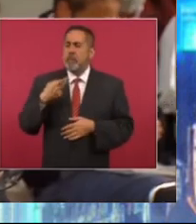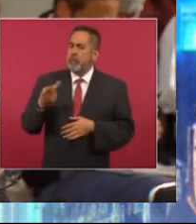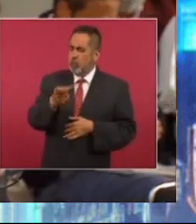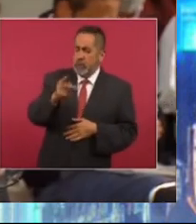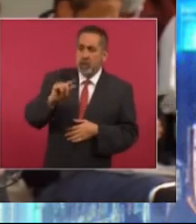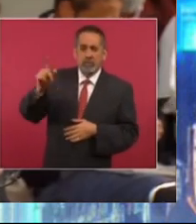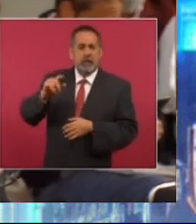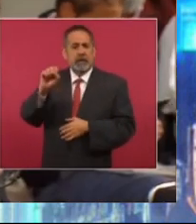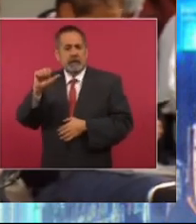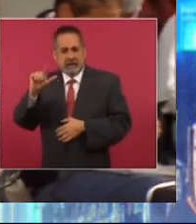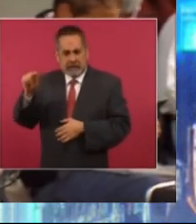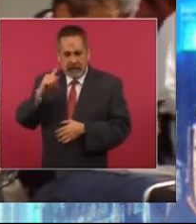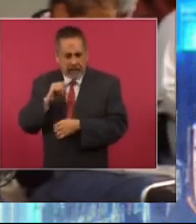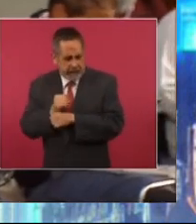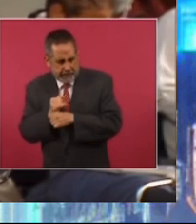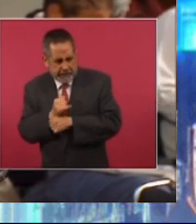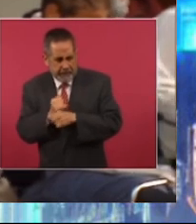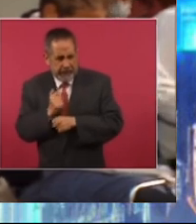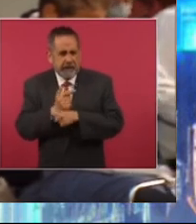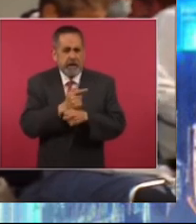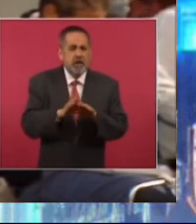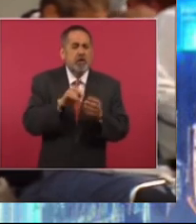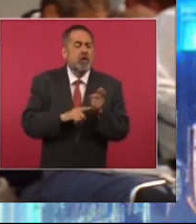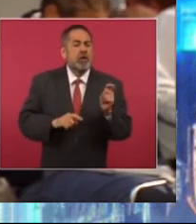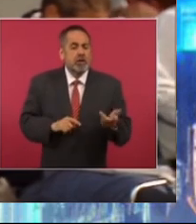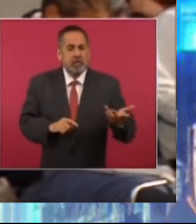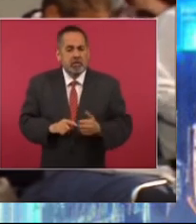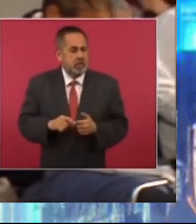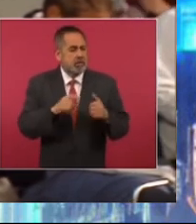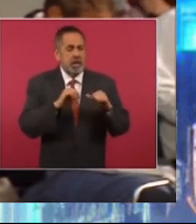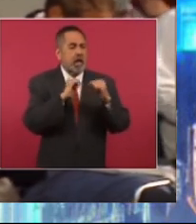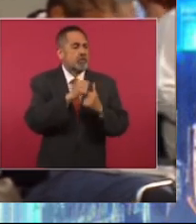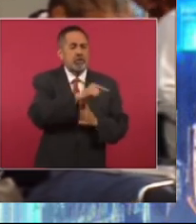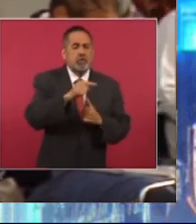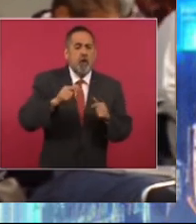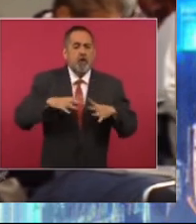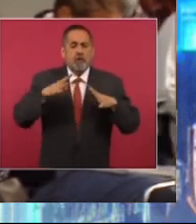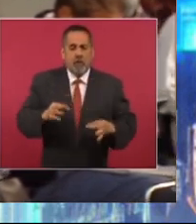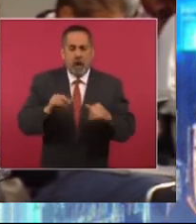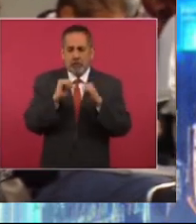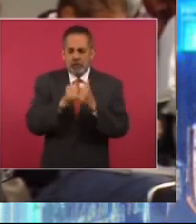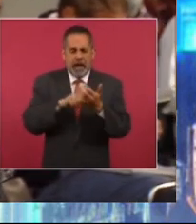una obsesión con Felipe Calderón. No se cansan de que el cacas los batee.